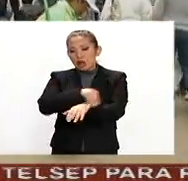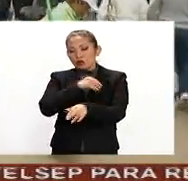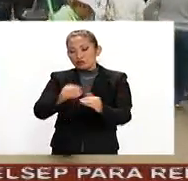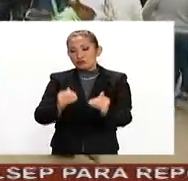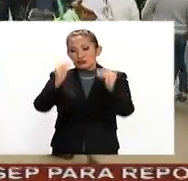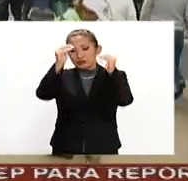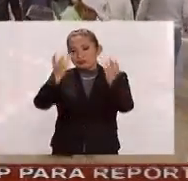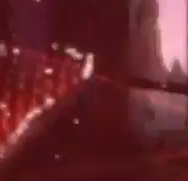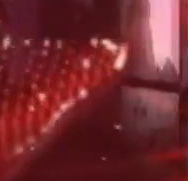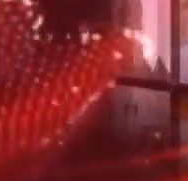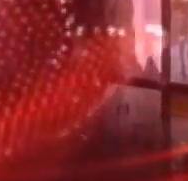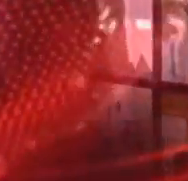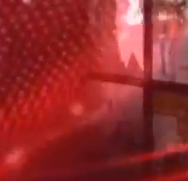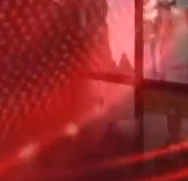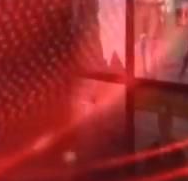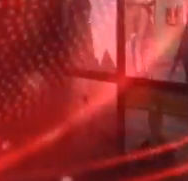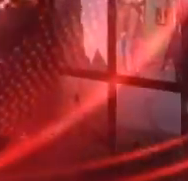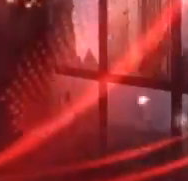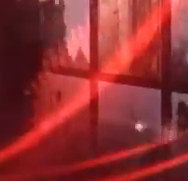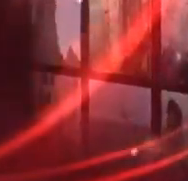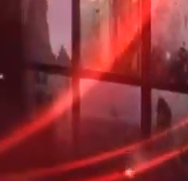electricidad.